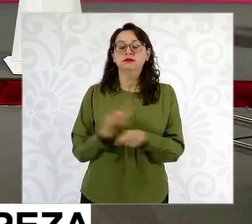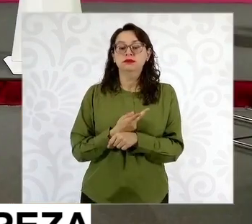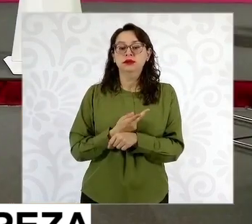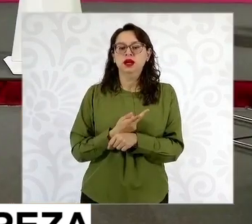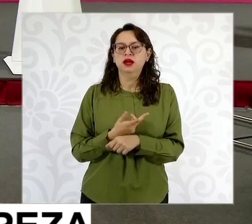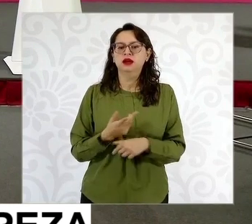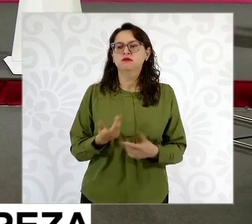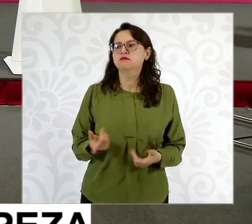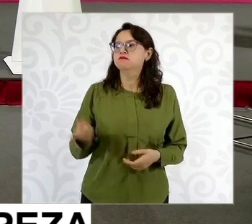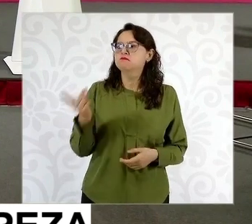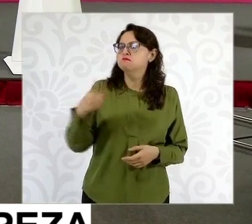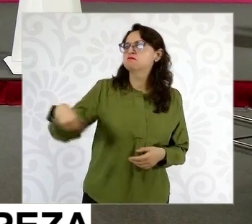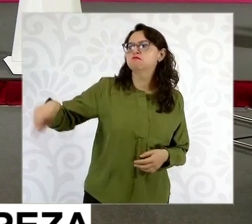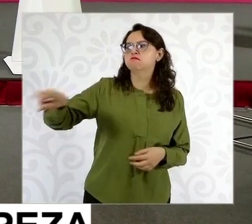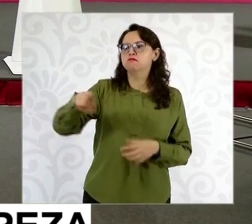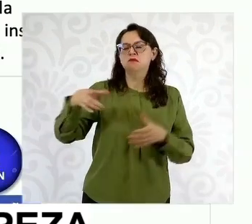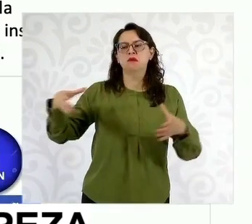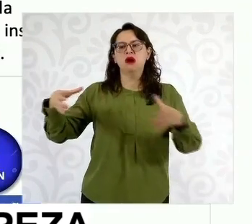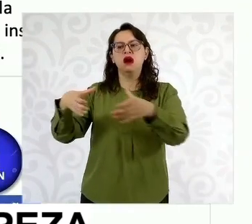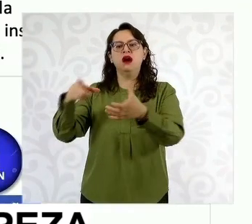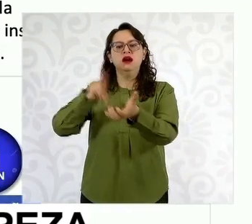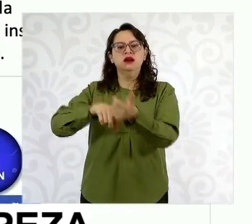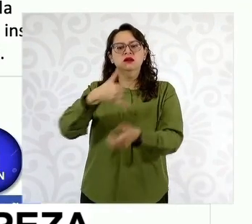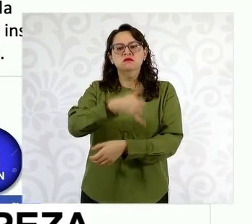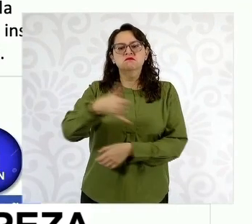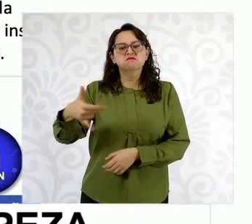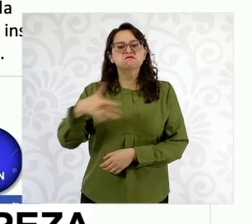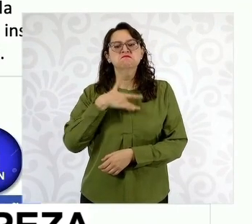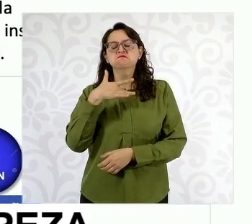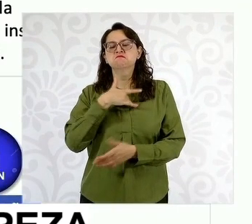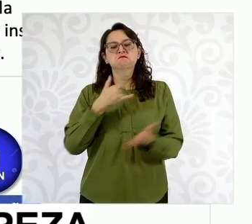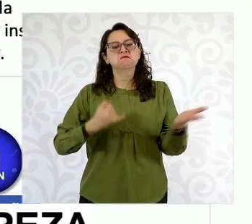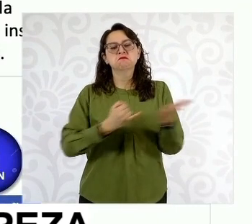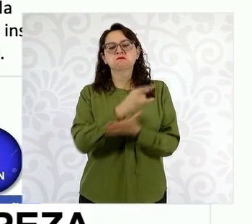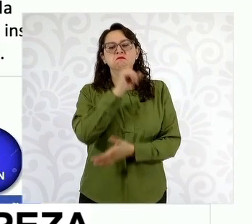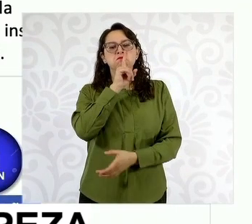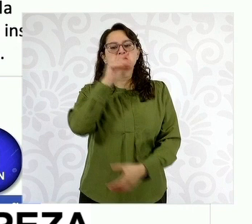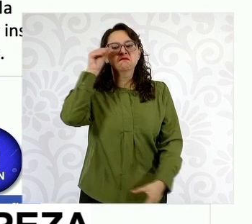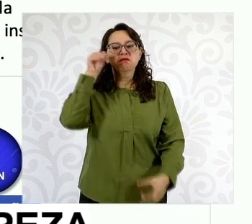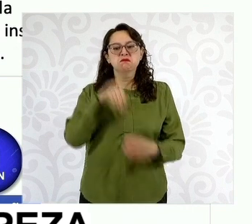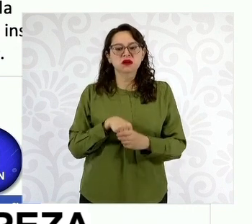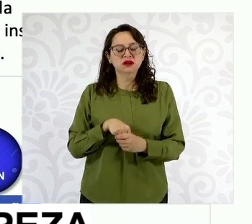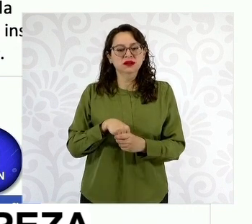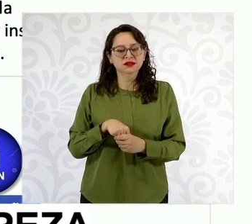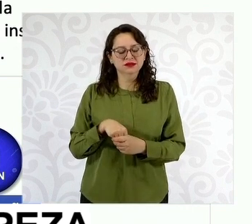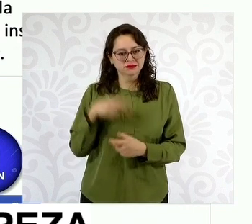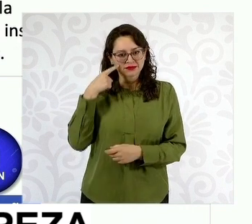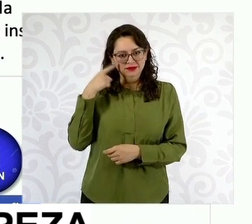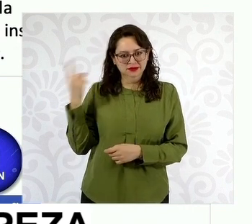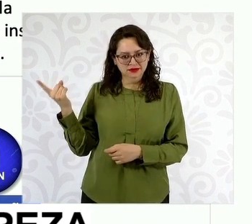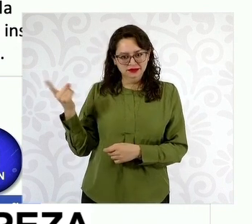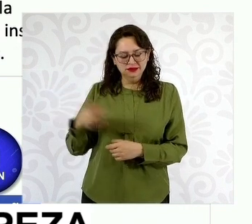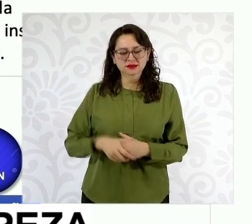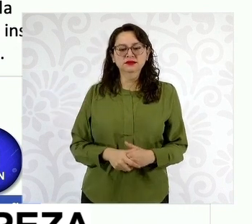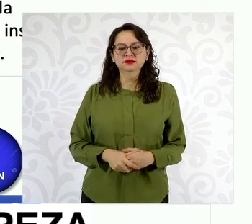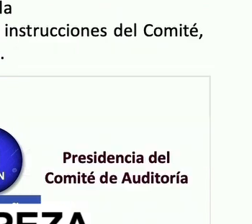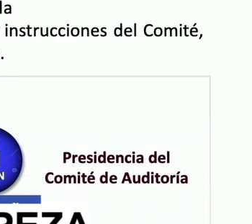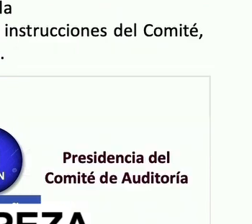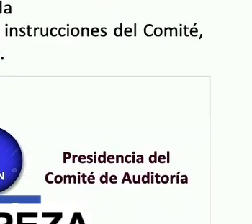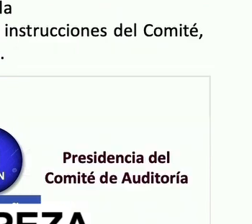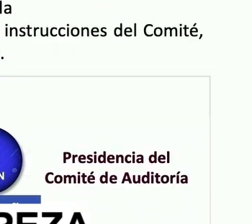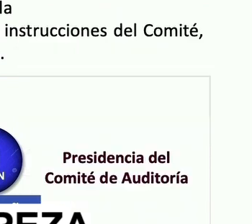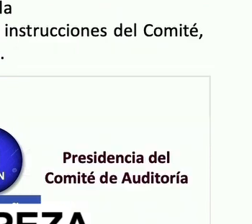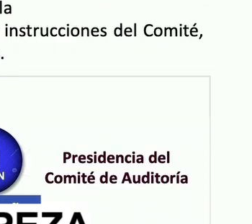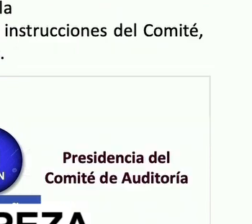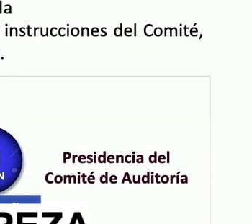sus declaraciones patrimoniales y de conflicto de interés no sean fiscalizadas por ningún órgano de control,